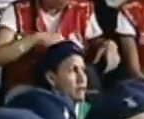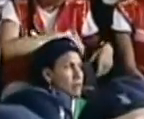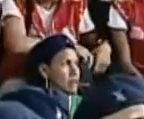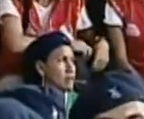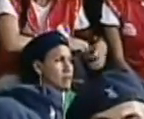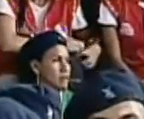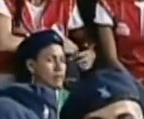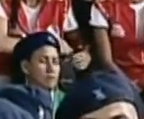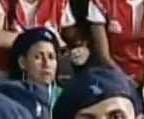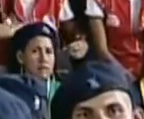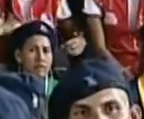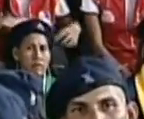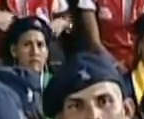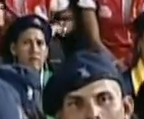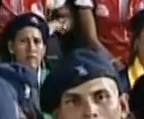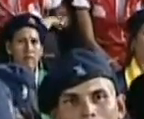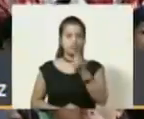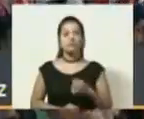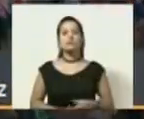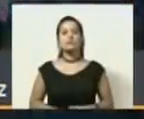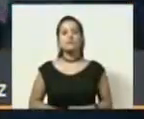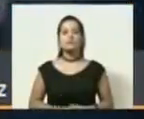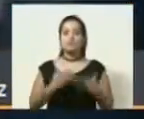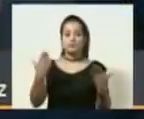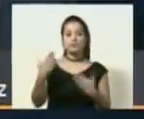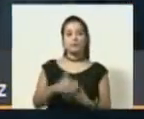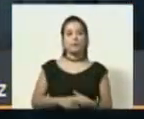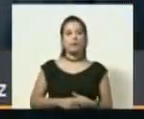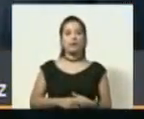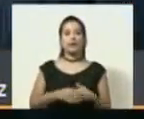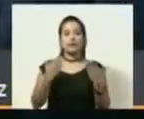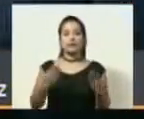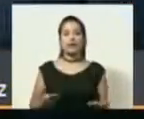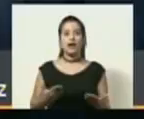En el caso de la misión Sucre serán